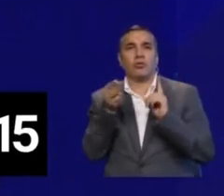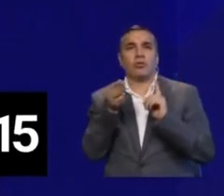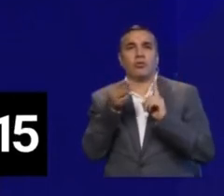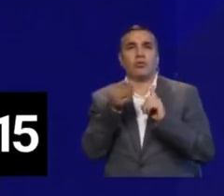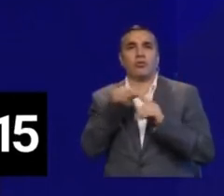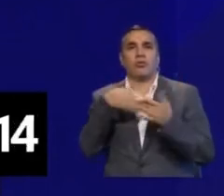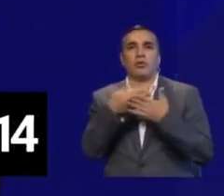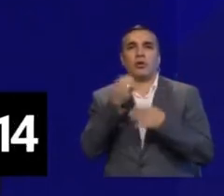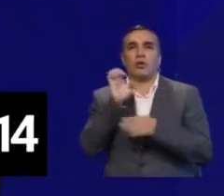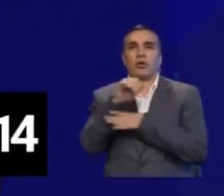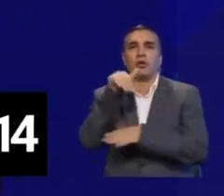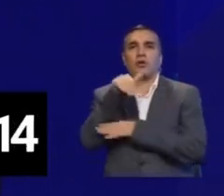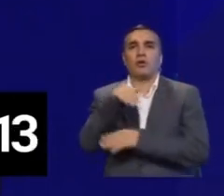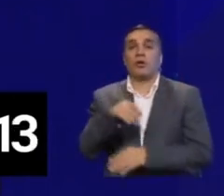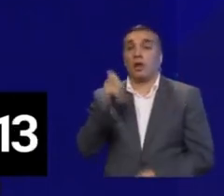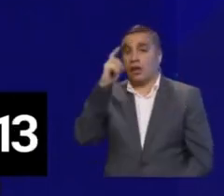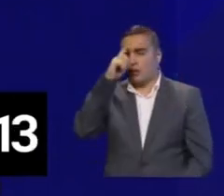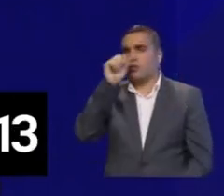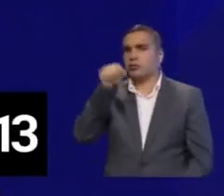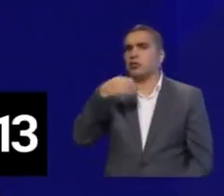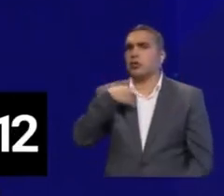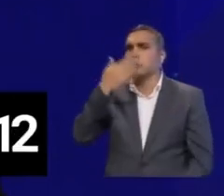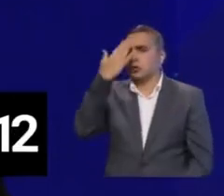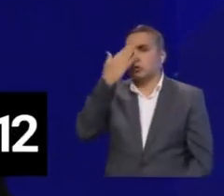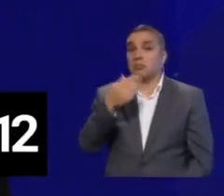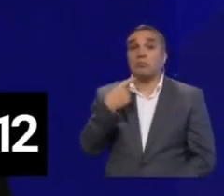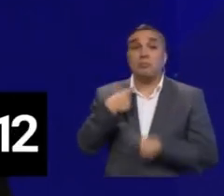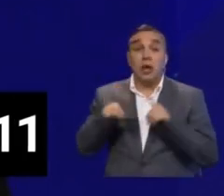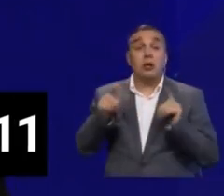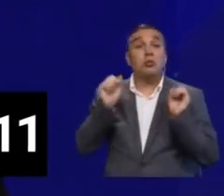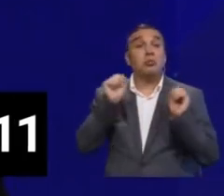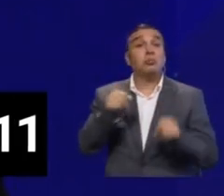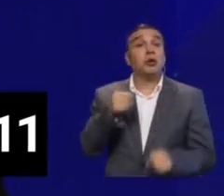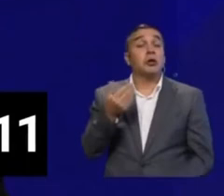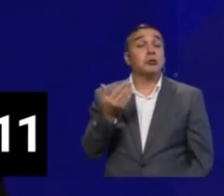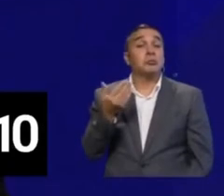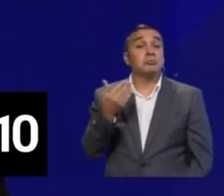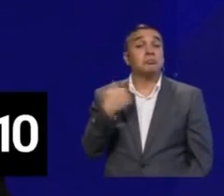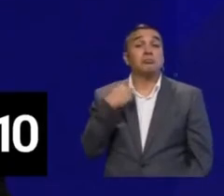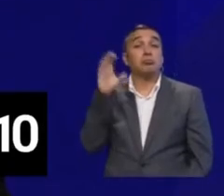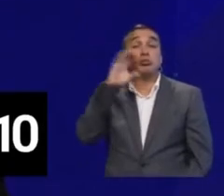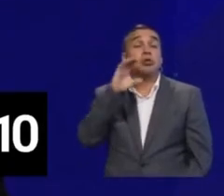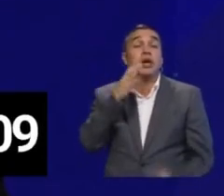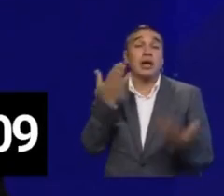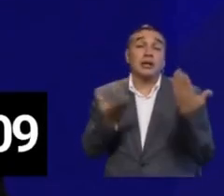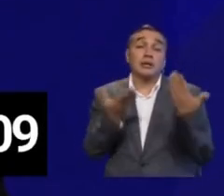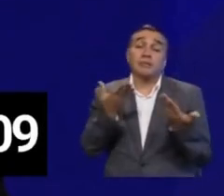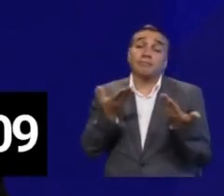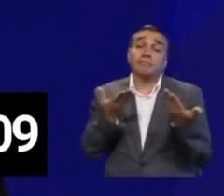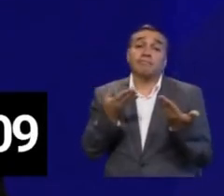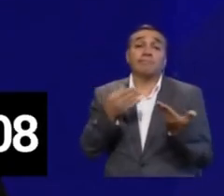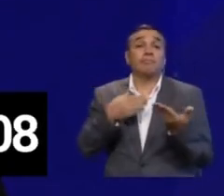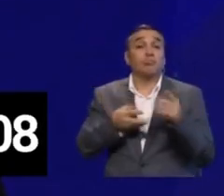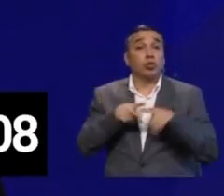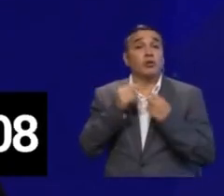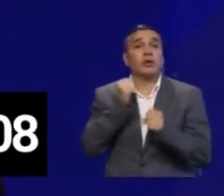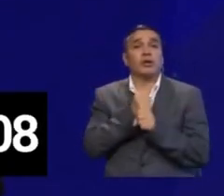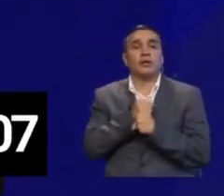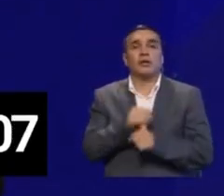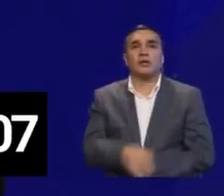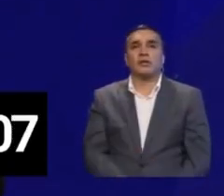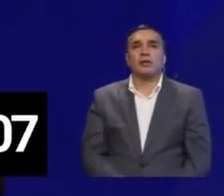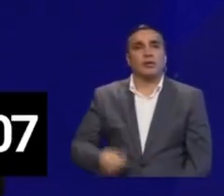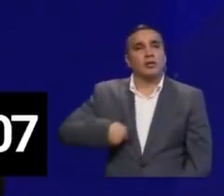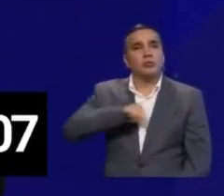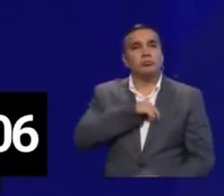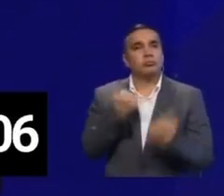el Ecuador. ¿Qué es difícil? Yo lo sé, pero tenemos que intentarlo y tenemos que empezar a hacerlo.